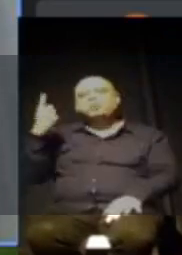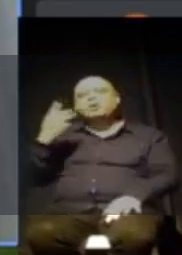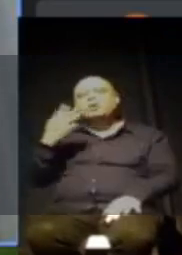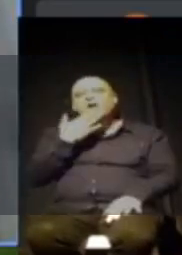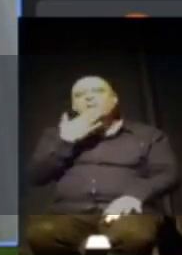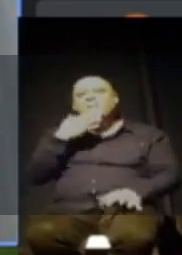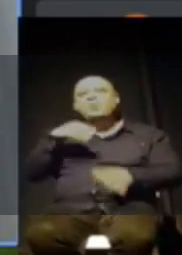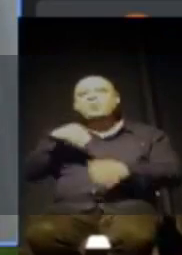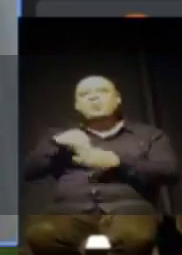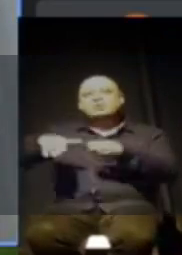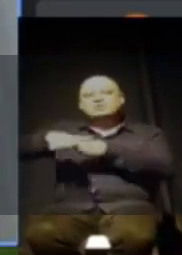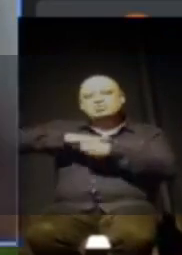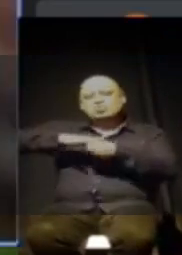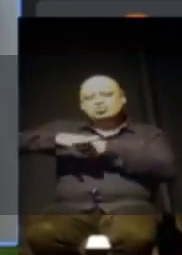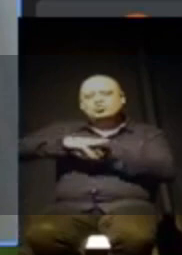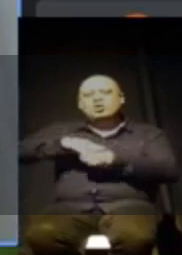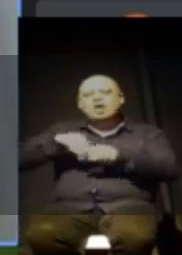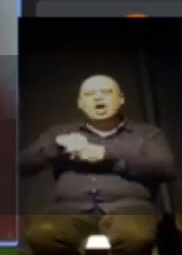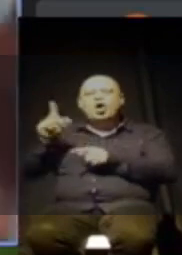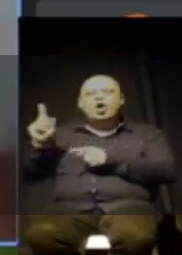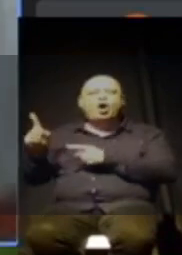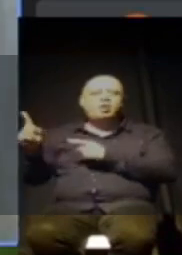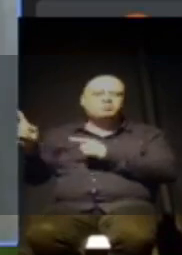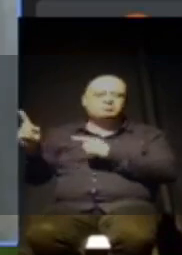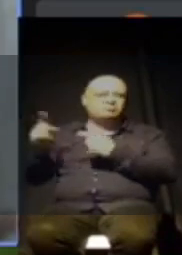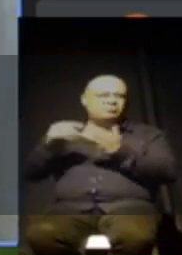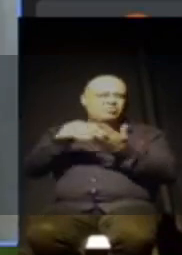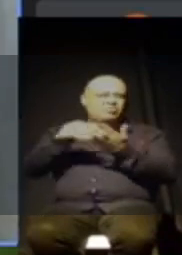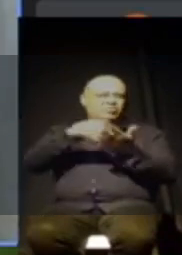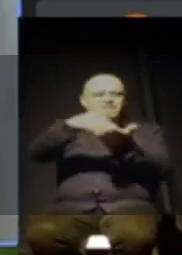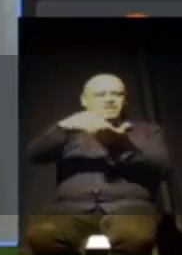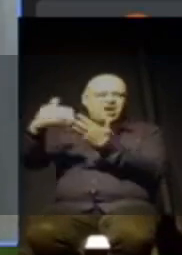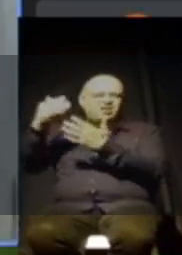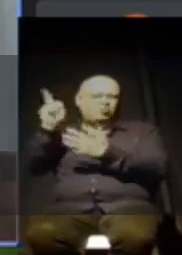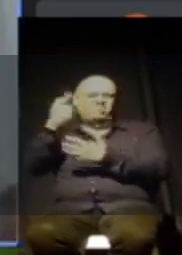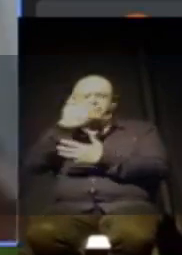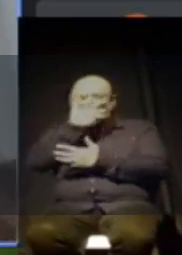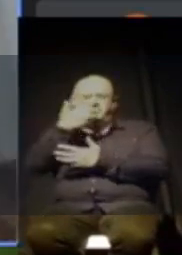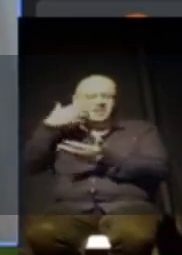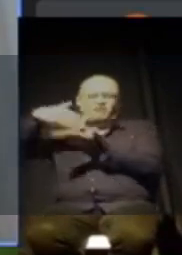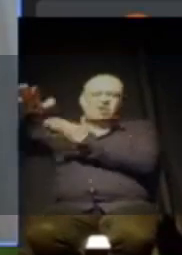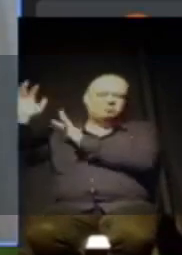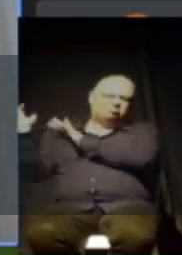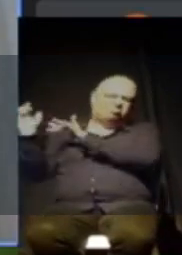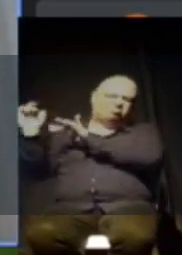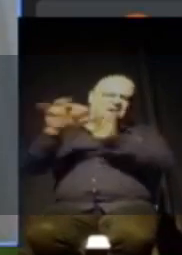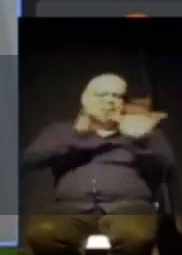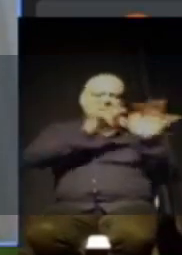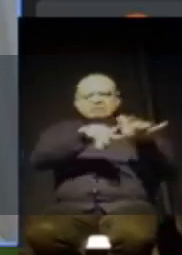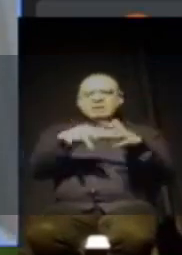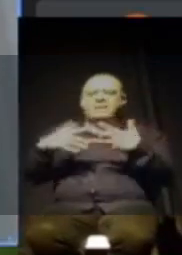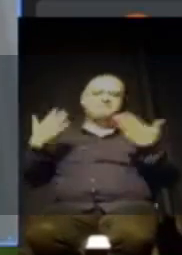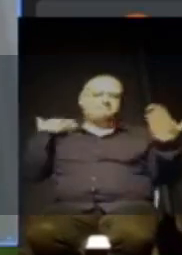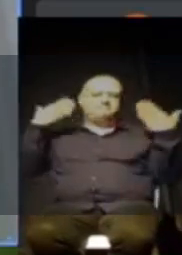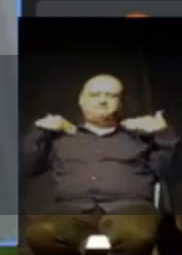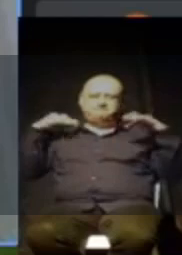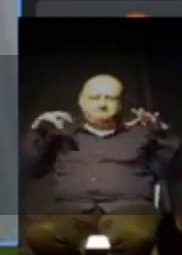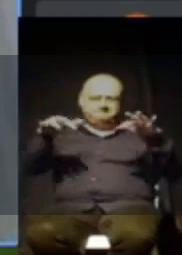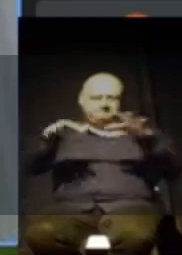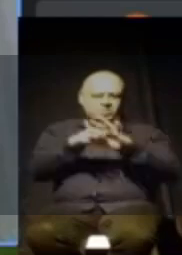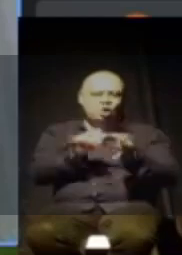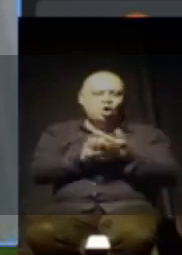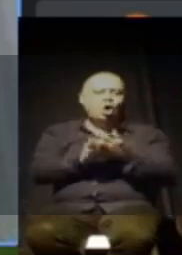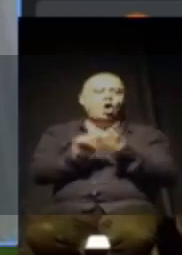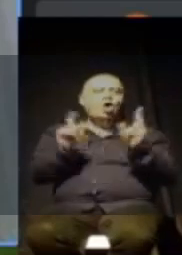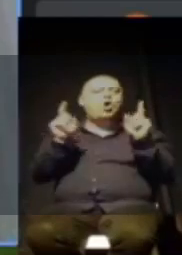esclavización, aunque lo vemos distantes, por ejemplo, con lo que sucede con el conflicto armado, el desplazamiento forzado, que yo llamo desobligamiento, pues tiene